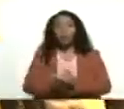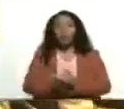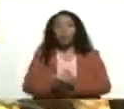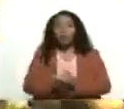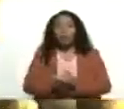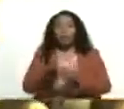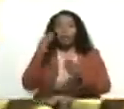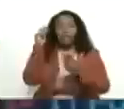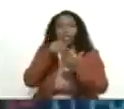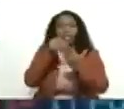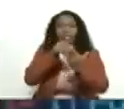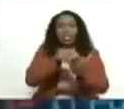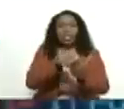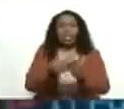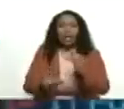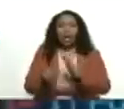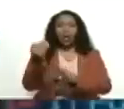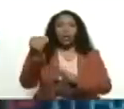ensañan contra él.